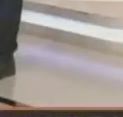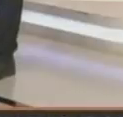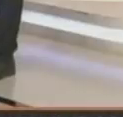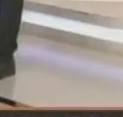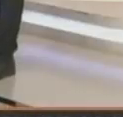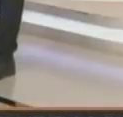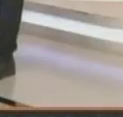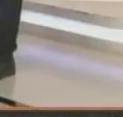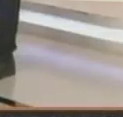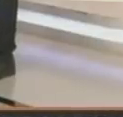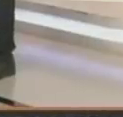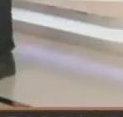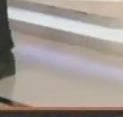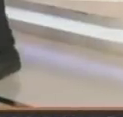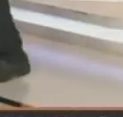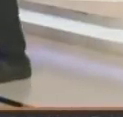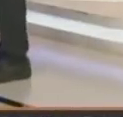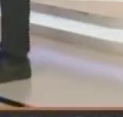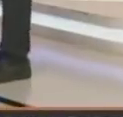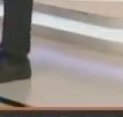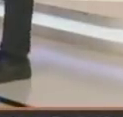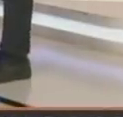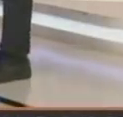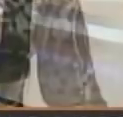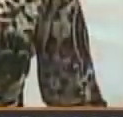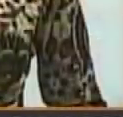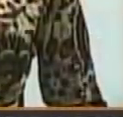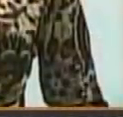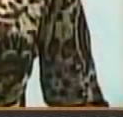los detalles. Feliz tarde, Melanie, cuéntanos.